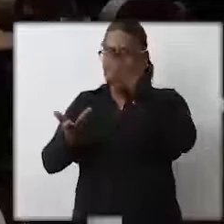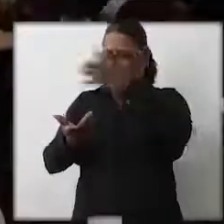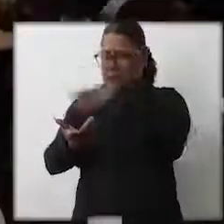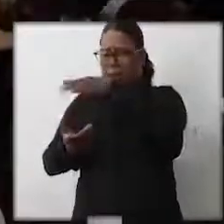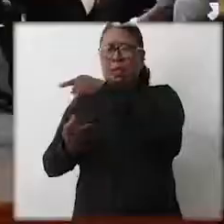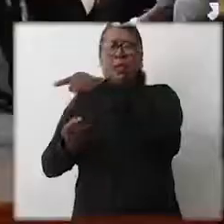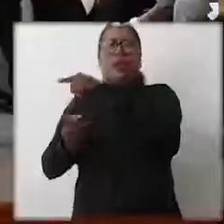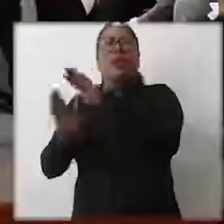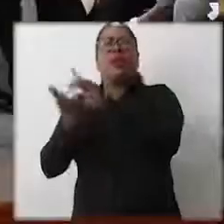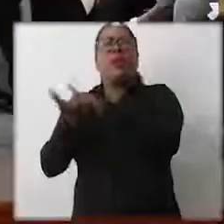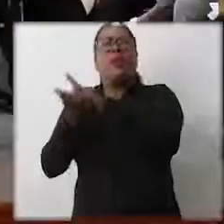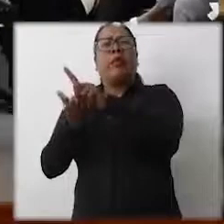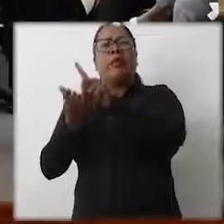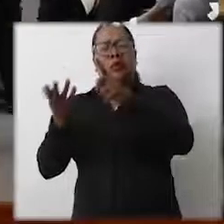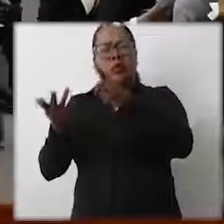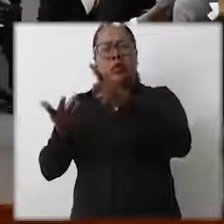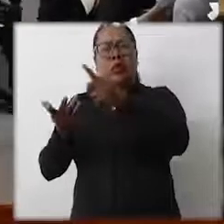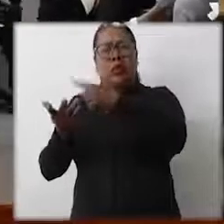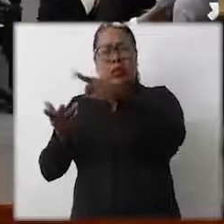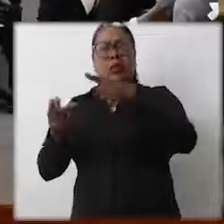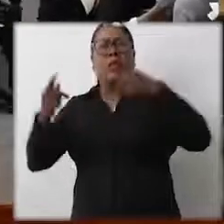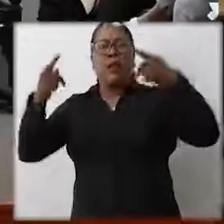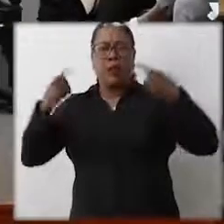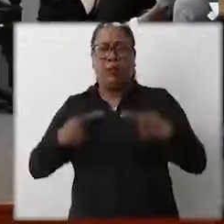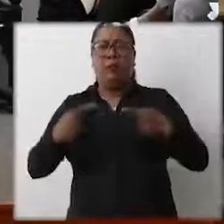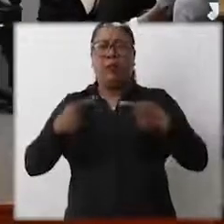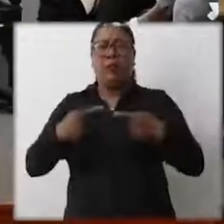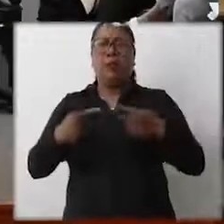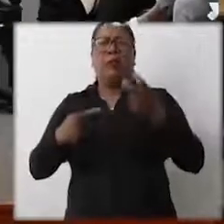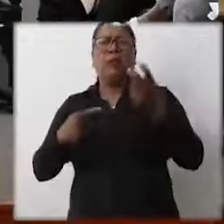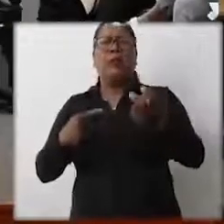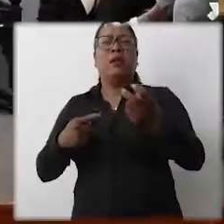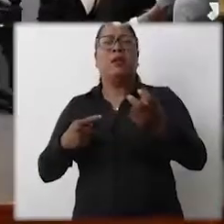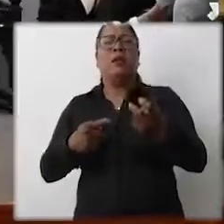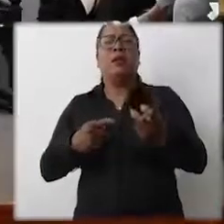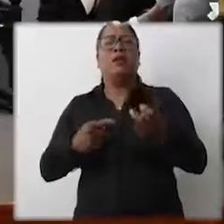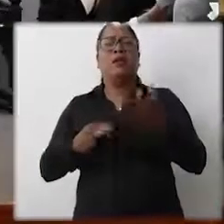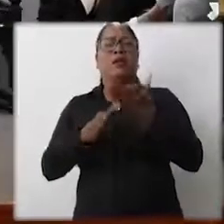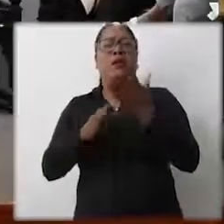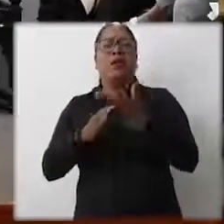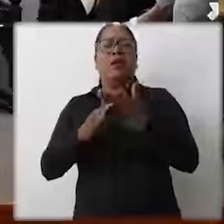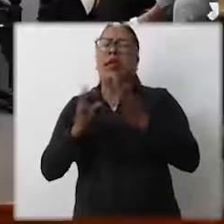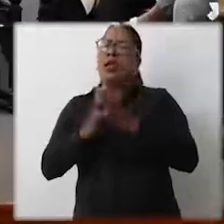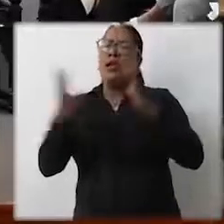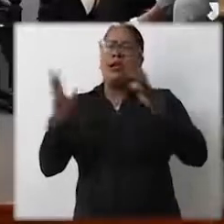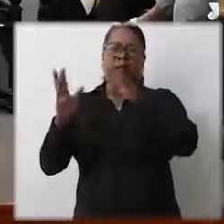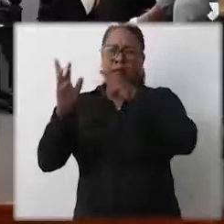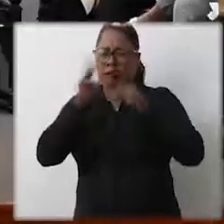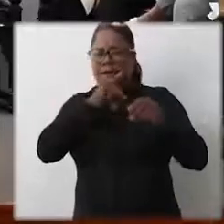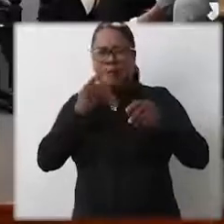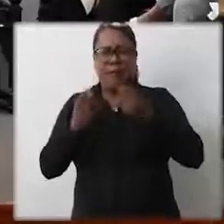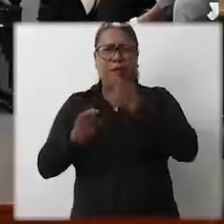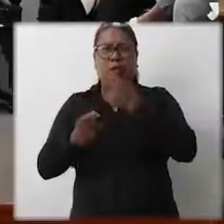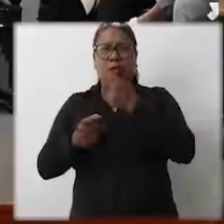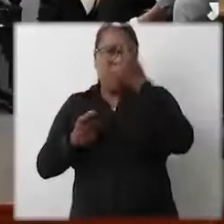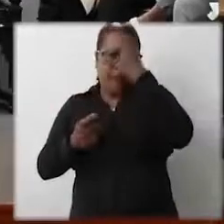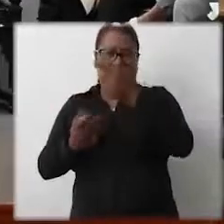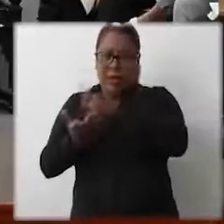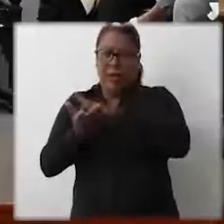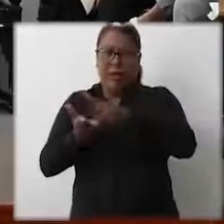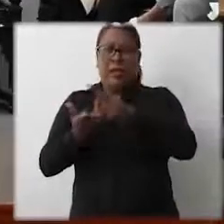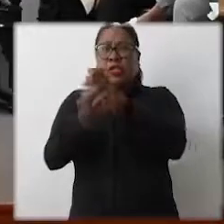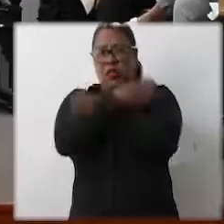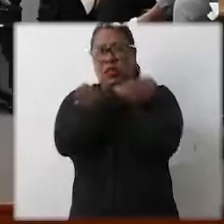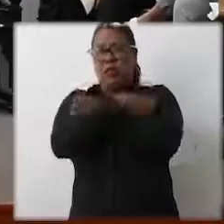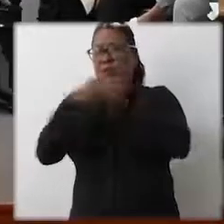Muchas gracias, señora regidora. Señora secretaria, someta a la aprobación de este honorable cabildo el punto de acuerdo suscrito por